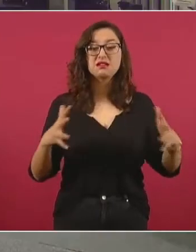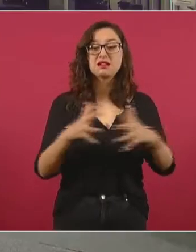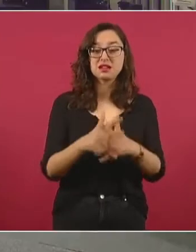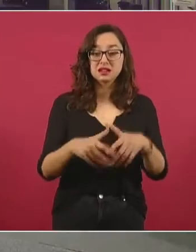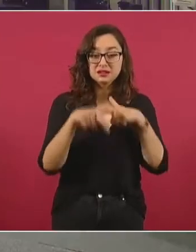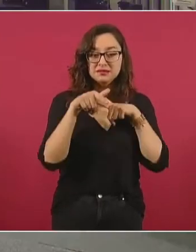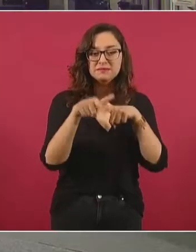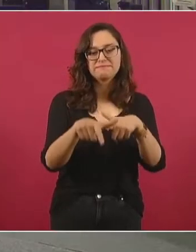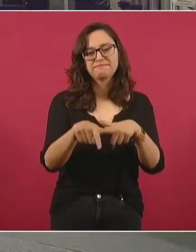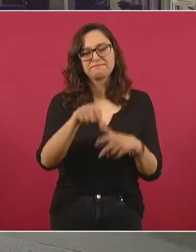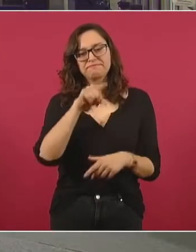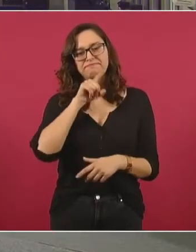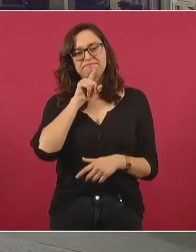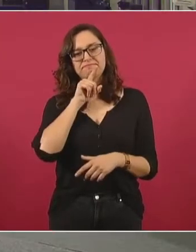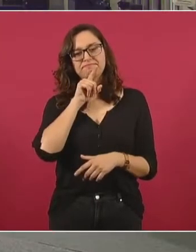Por